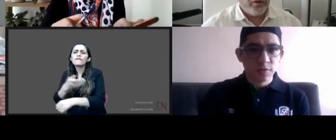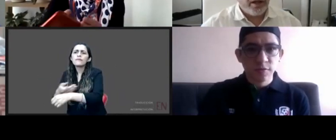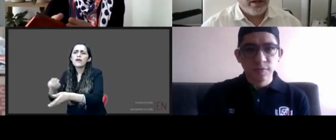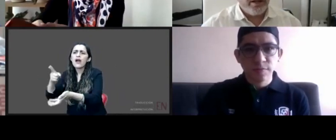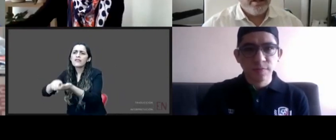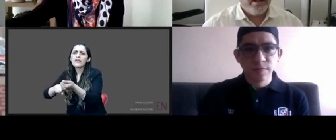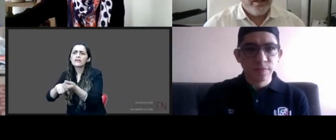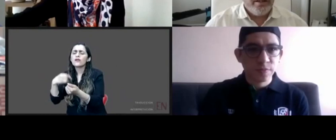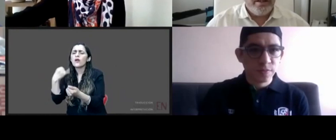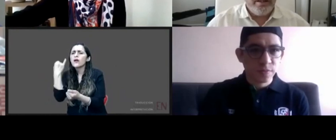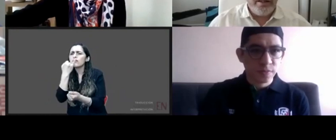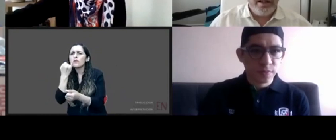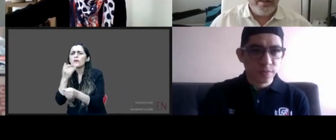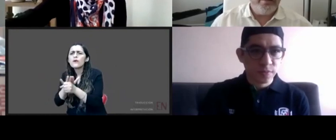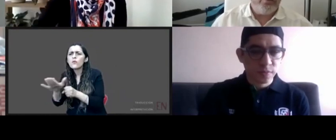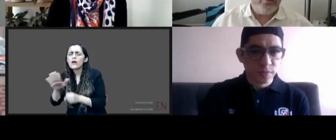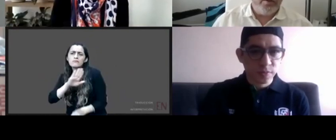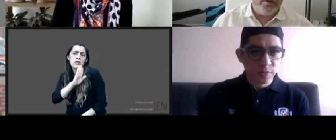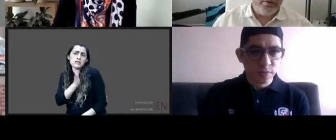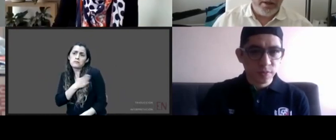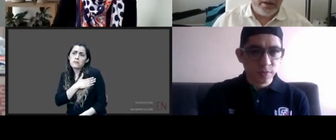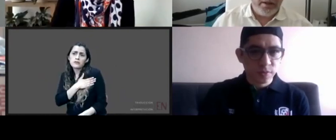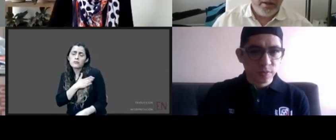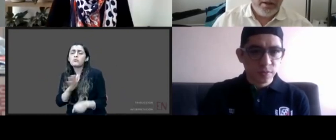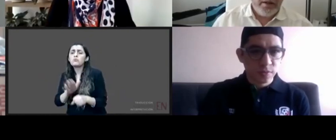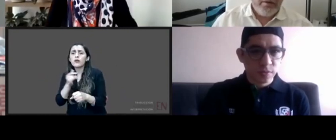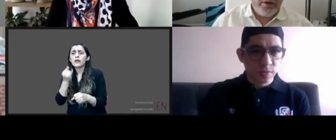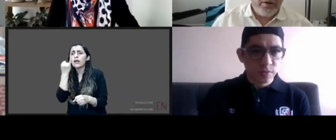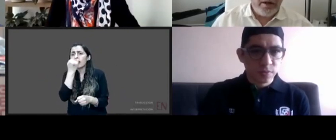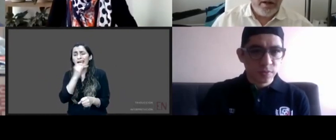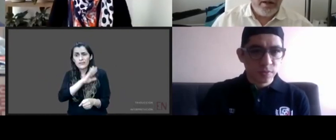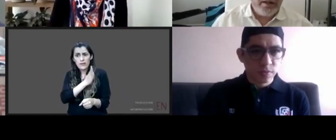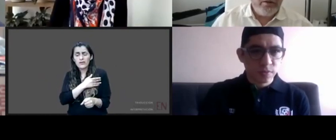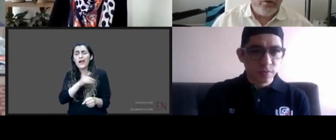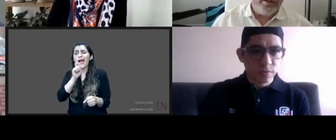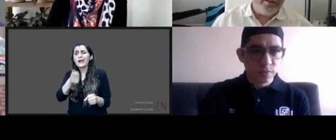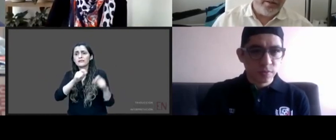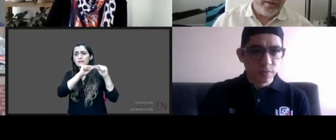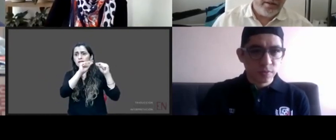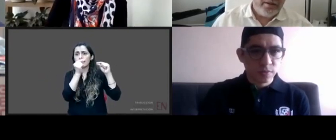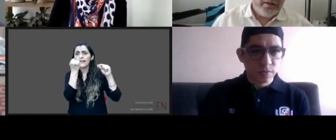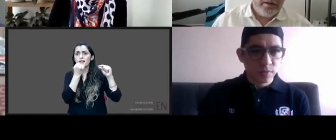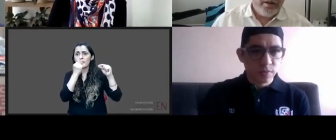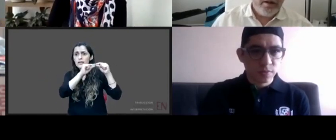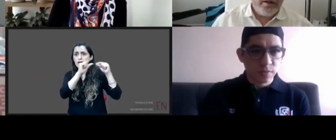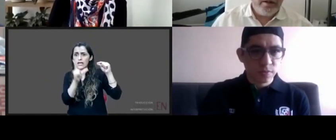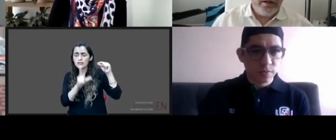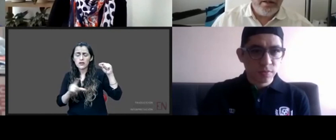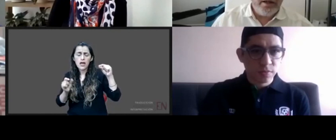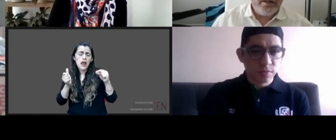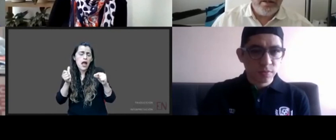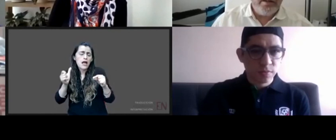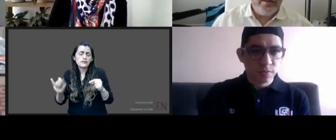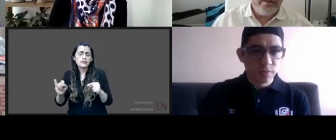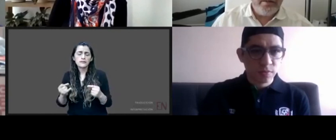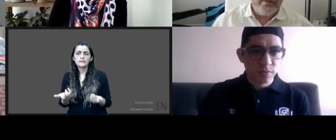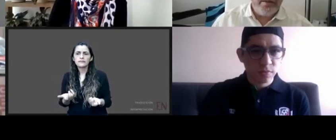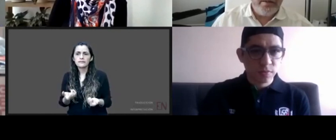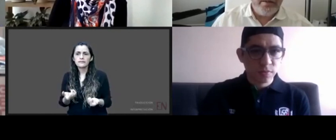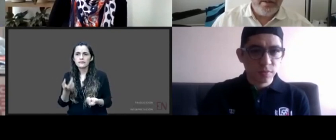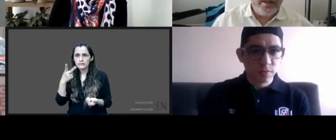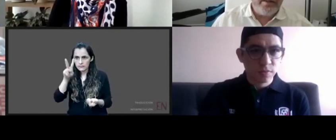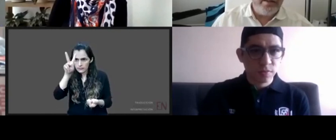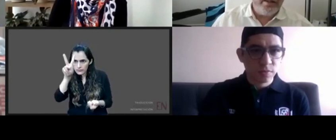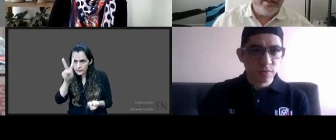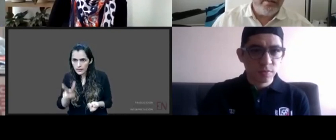lengua nacional, y así sucesivamente. Pero la realidad no es esa. La realidad es,